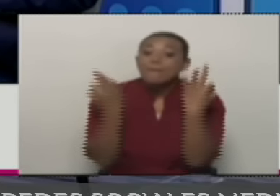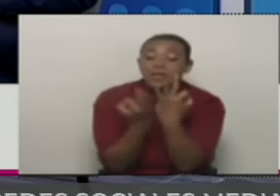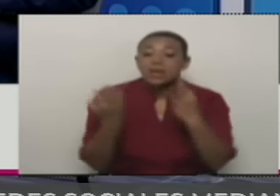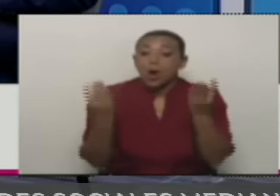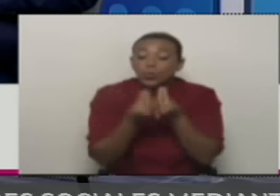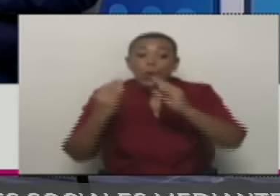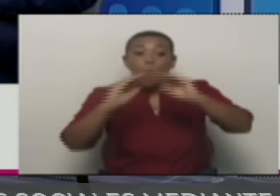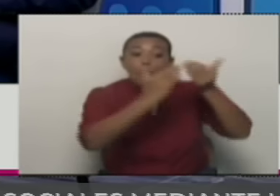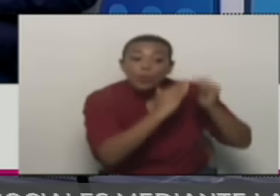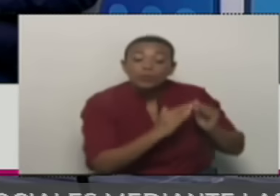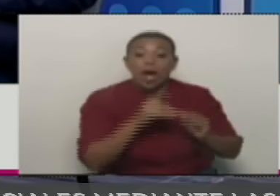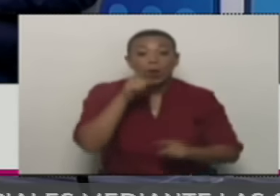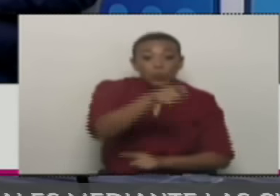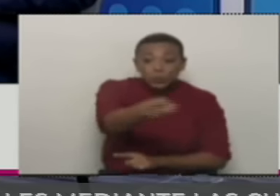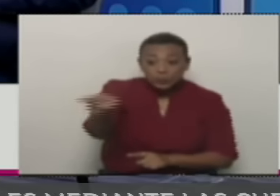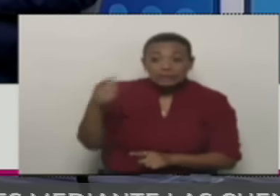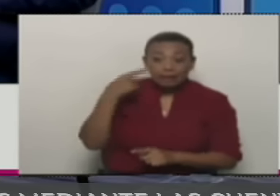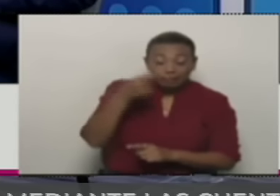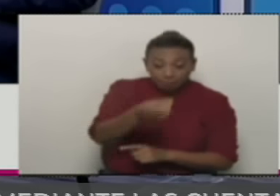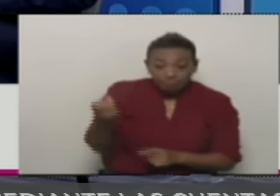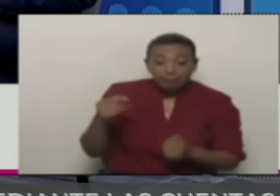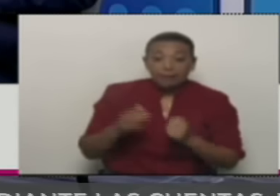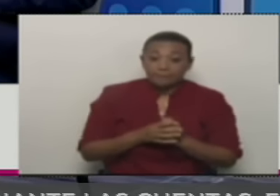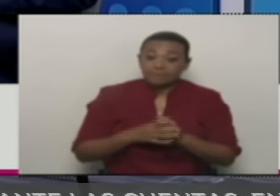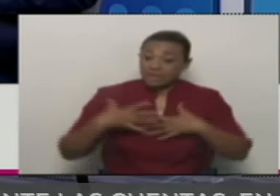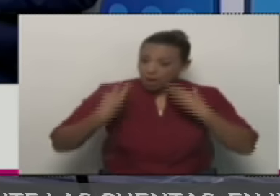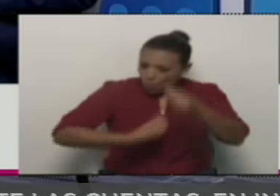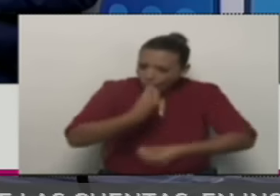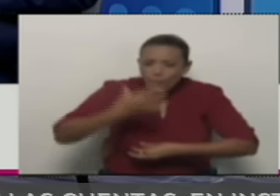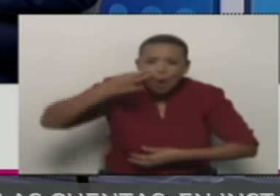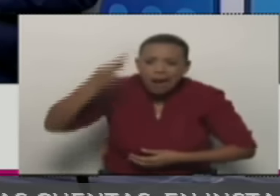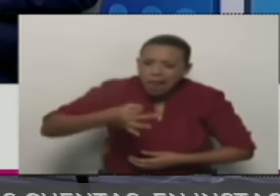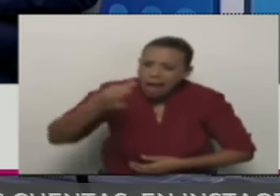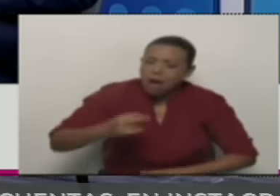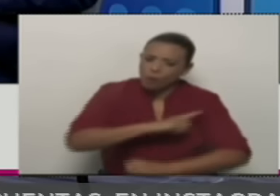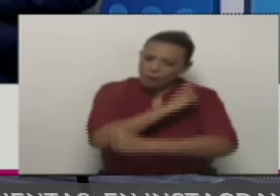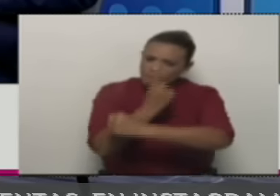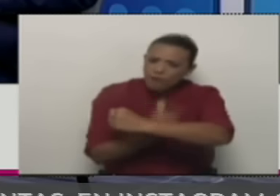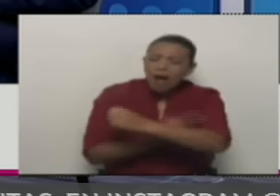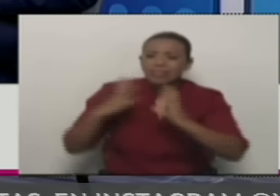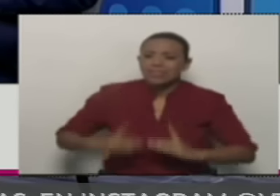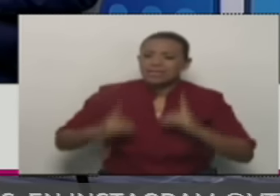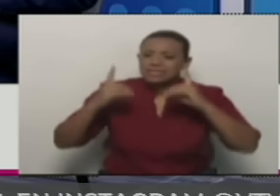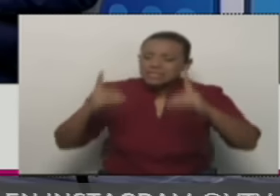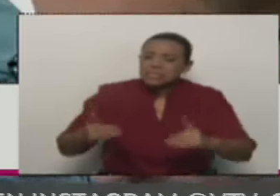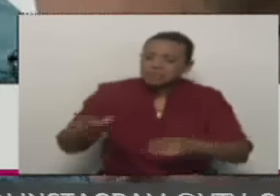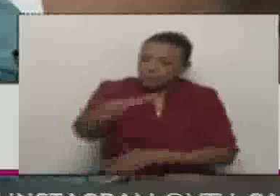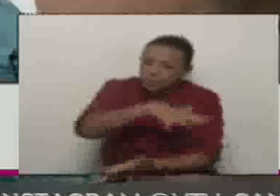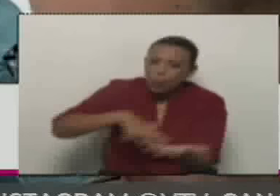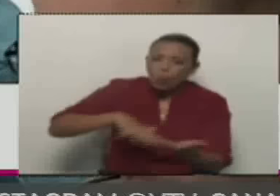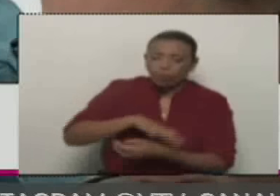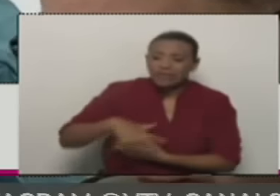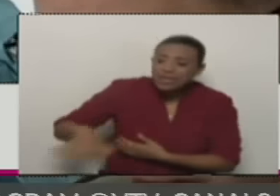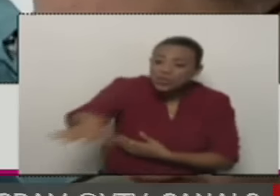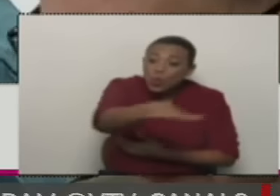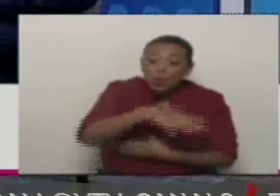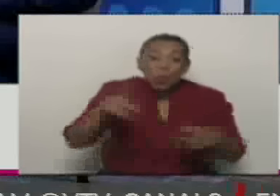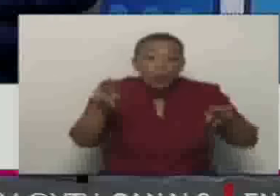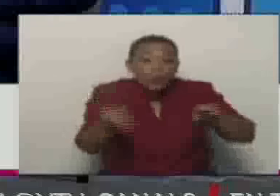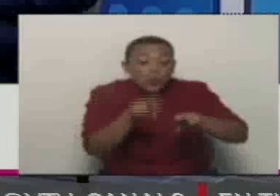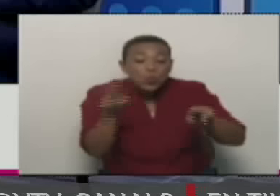comunidades, Ángel Prado, contigo, que lo hagamos con las fuerzas decisivas de este país, que lo hagamos con los niños